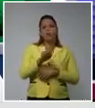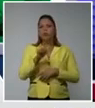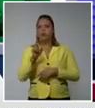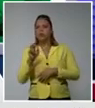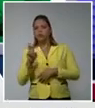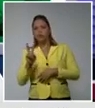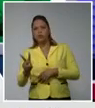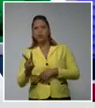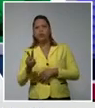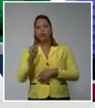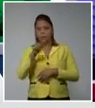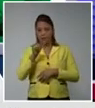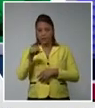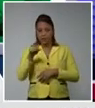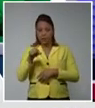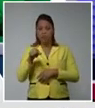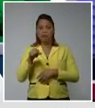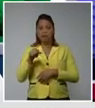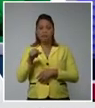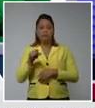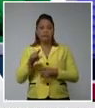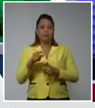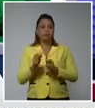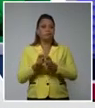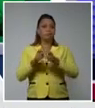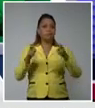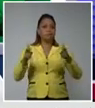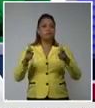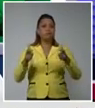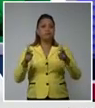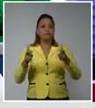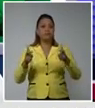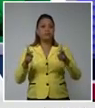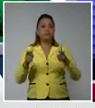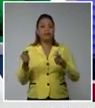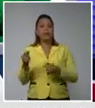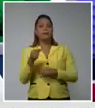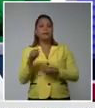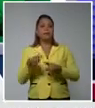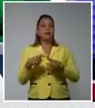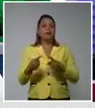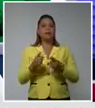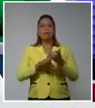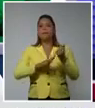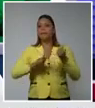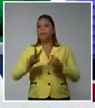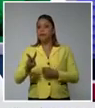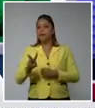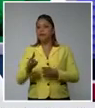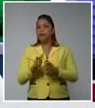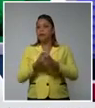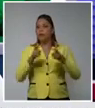casos, y excepto las provincias que lo incrementan son La